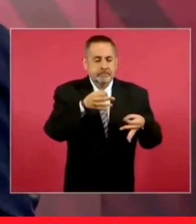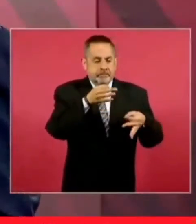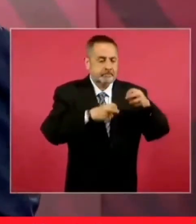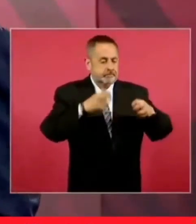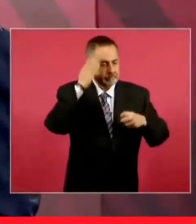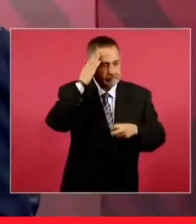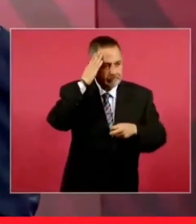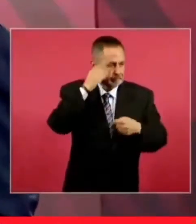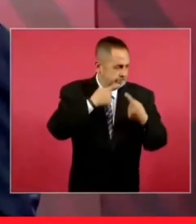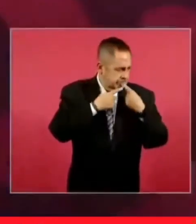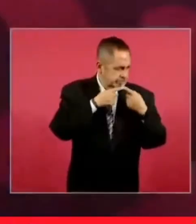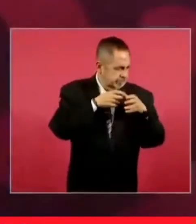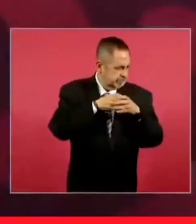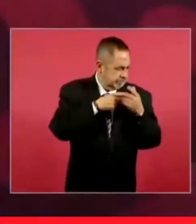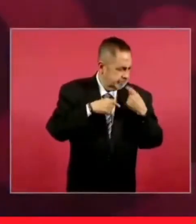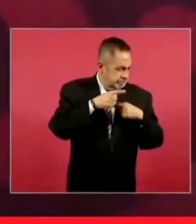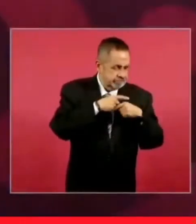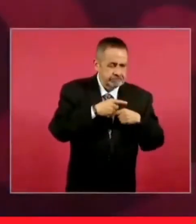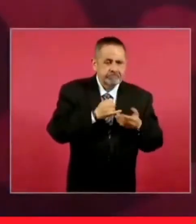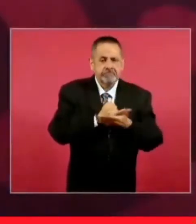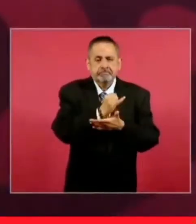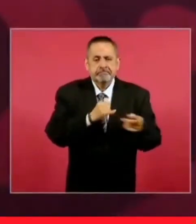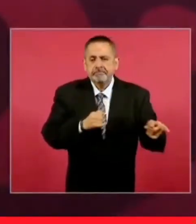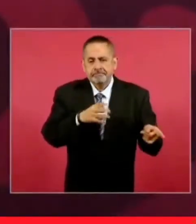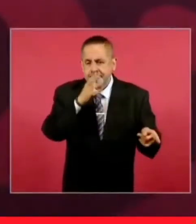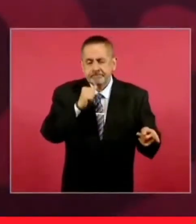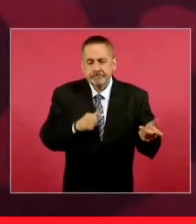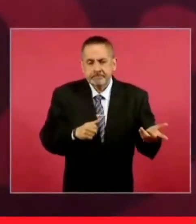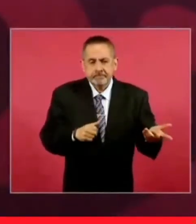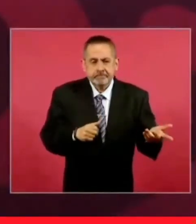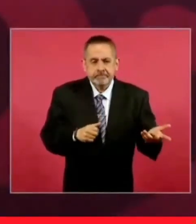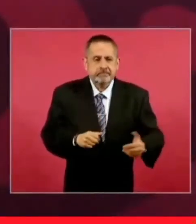ministros necesarios